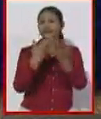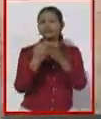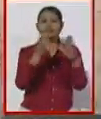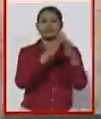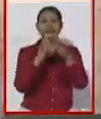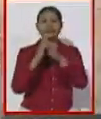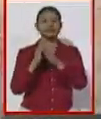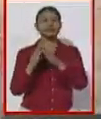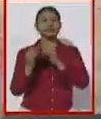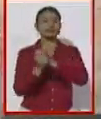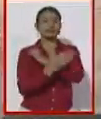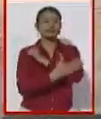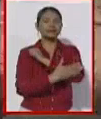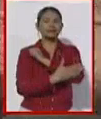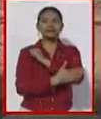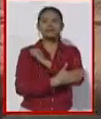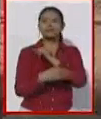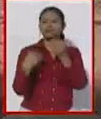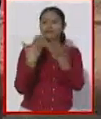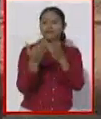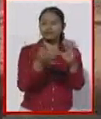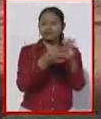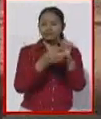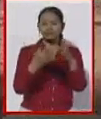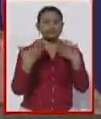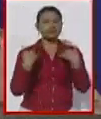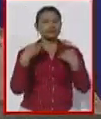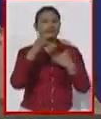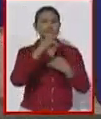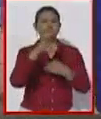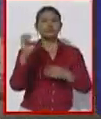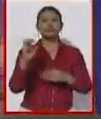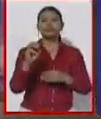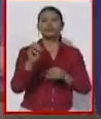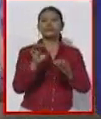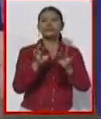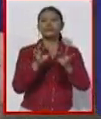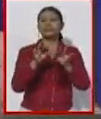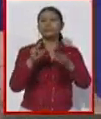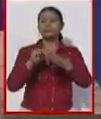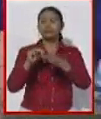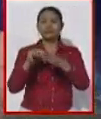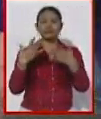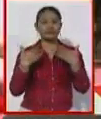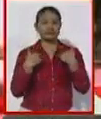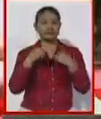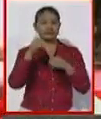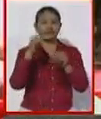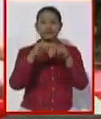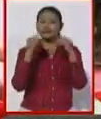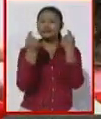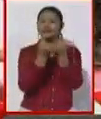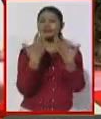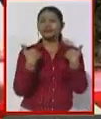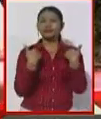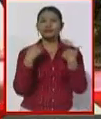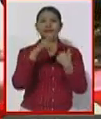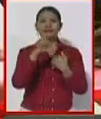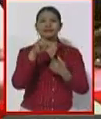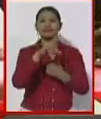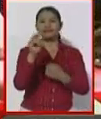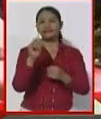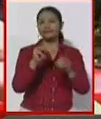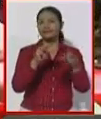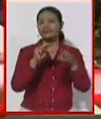y la ciudad. Estamos unidos hoy que nunca, como bolivianos y bolivianas. Tenemos 600 metros de la Federación y otros sectores también tienen unos 200,